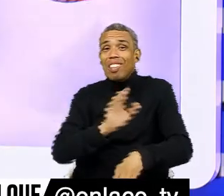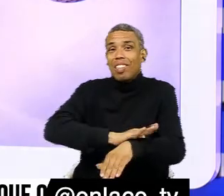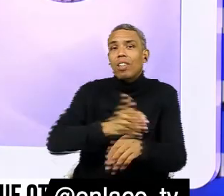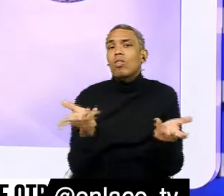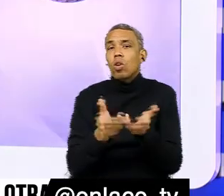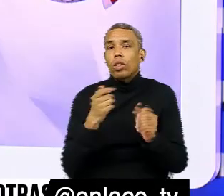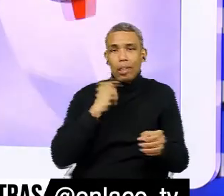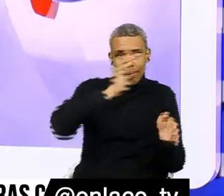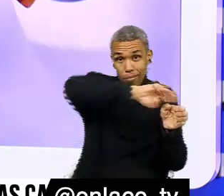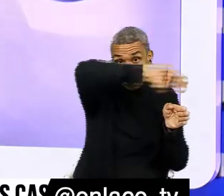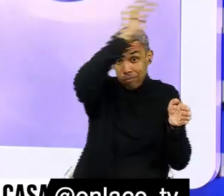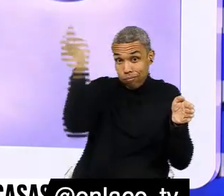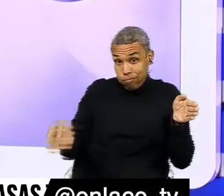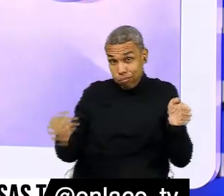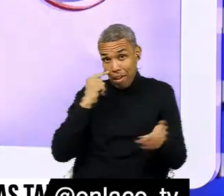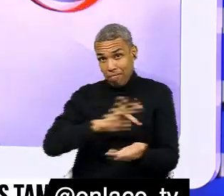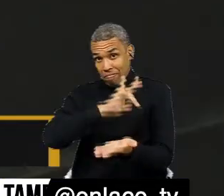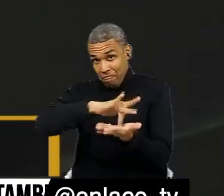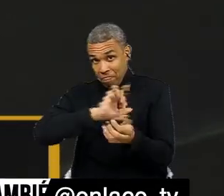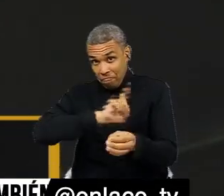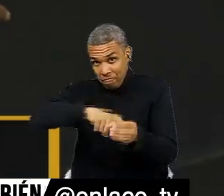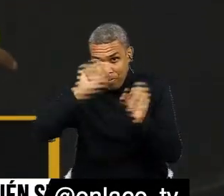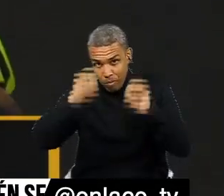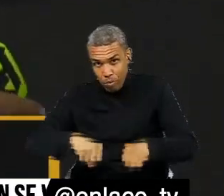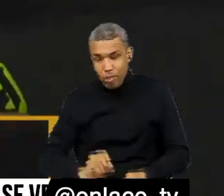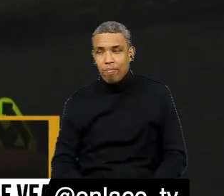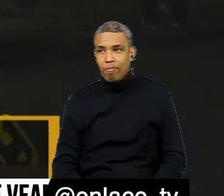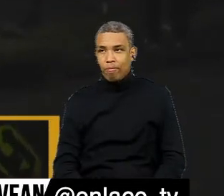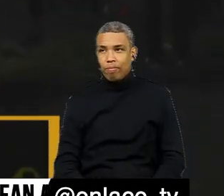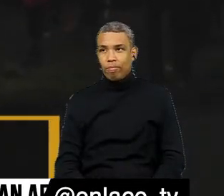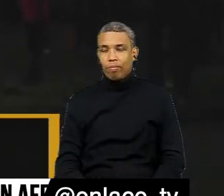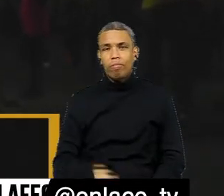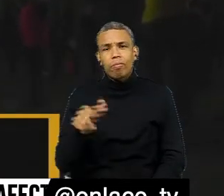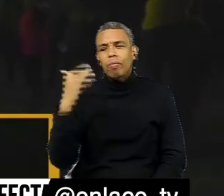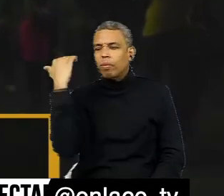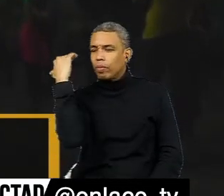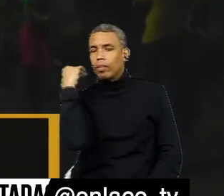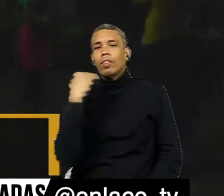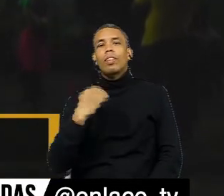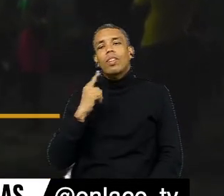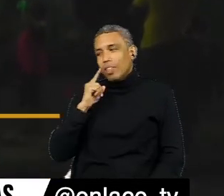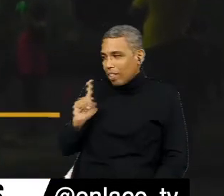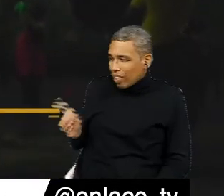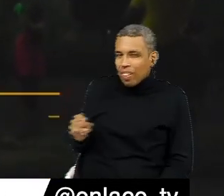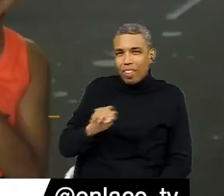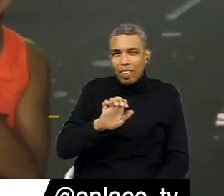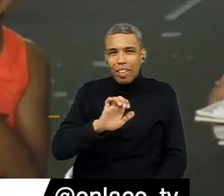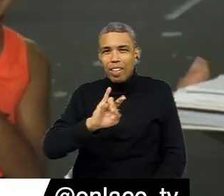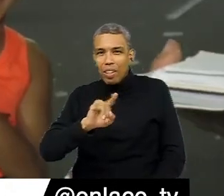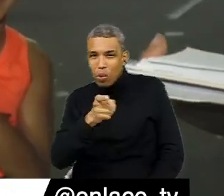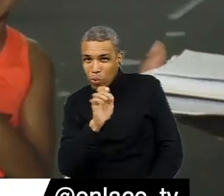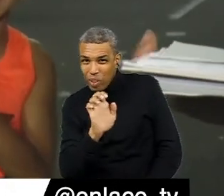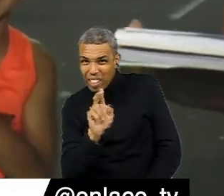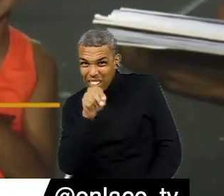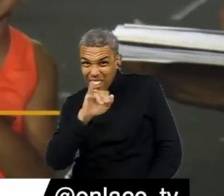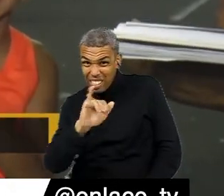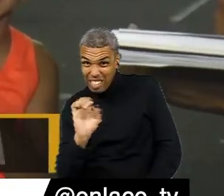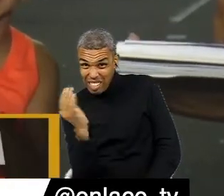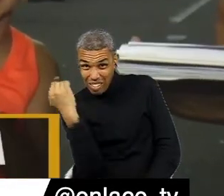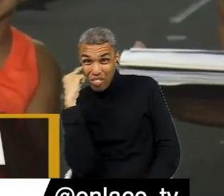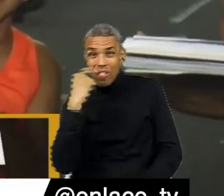Francisco Castellano. Luego del destacado desempeño del barranqueño Eugenio Genio Vázquez en la Selección Colombia